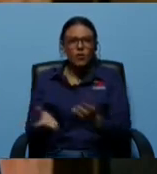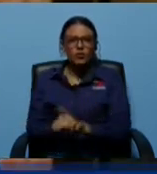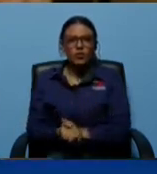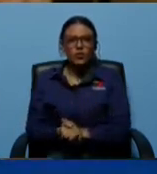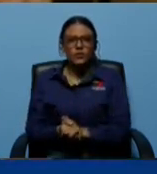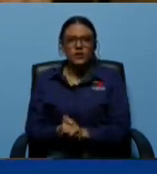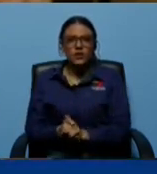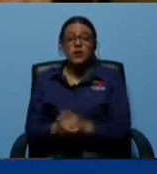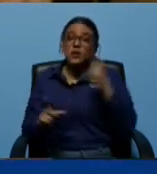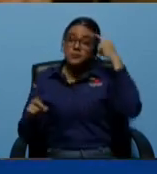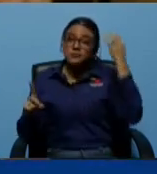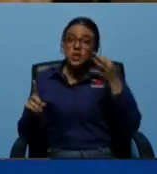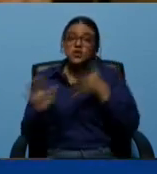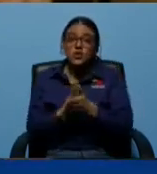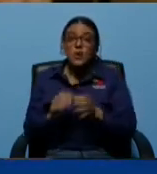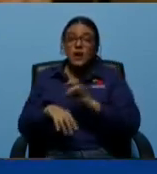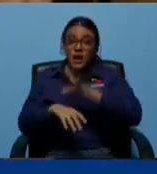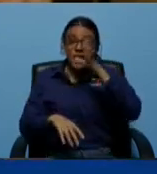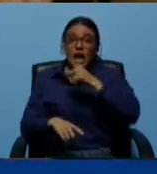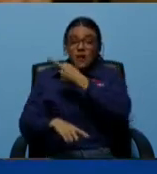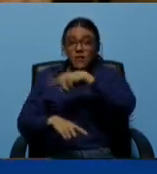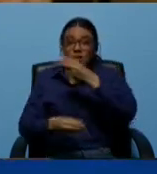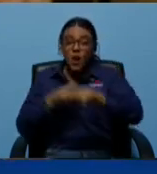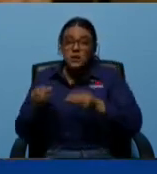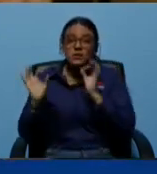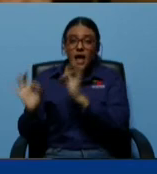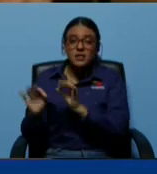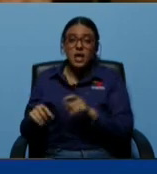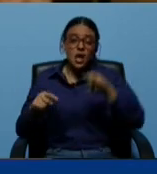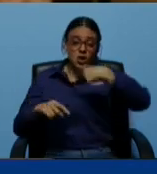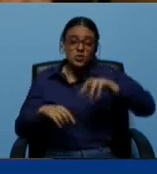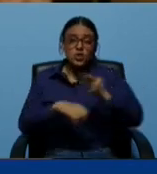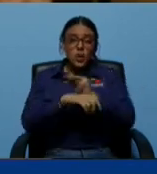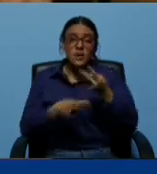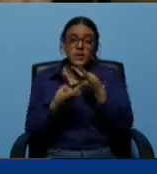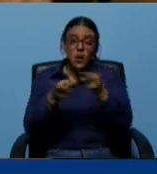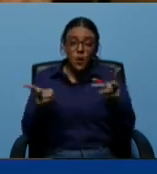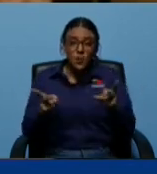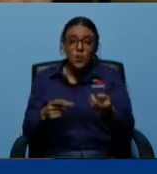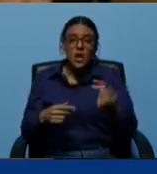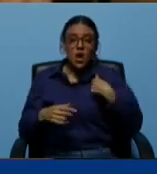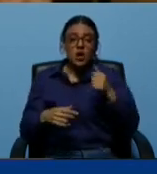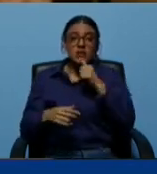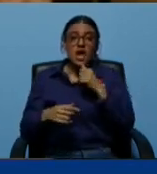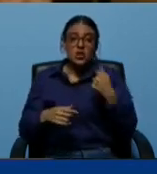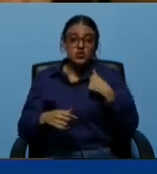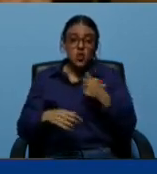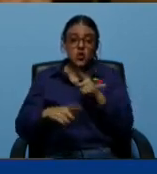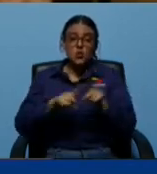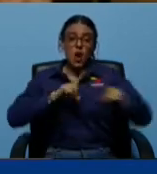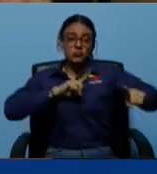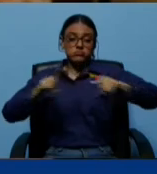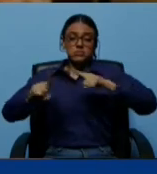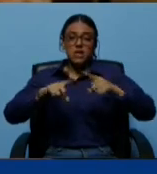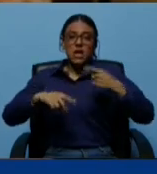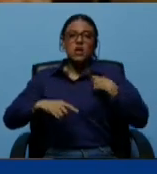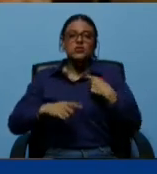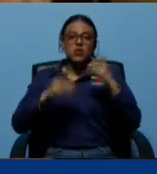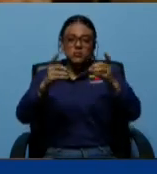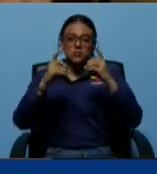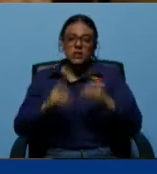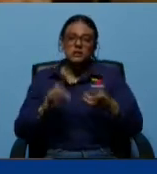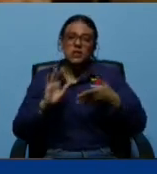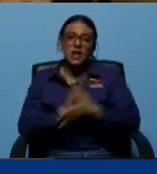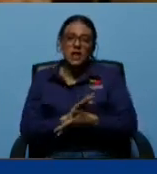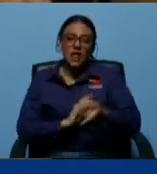Por la gravedad de esos hechos, este Ministerio Público, bajo mi dirección, designó